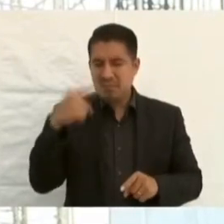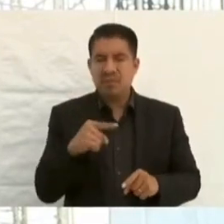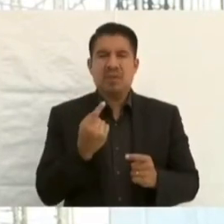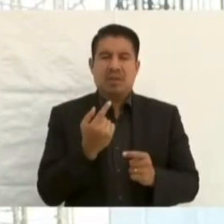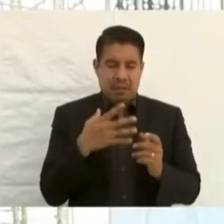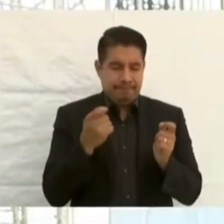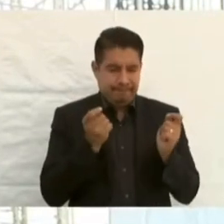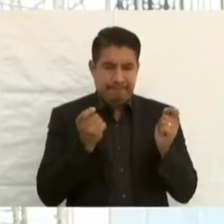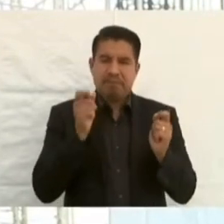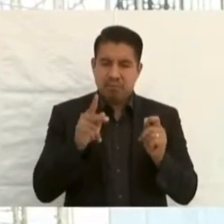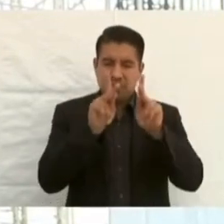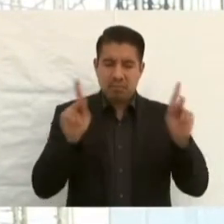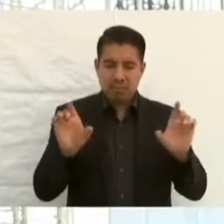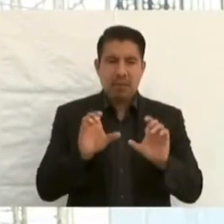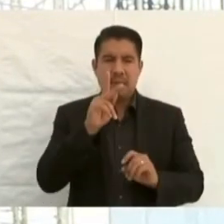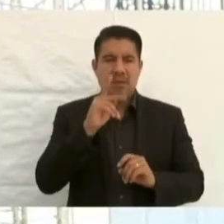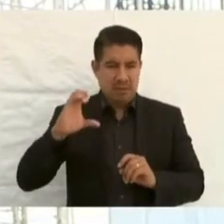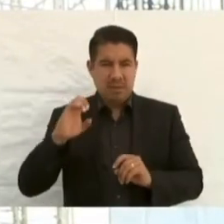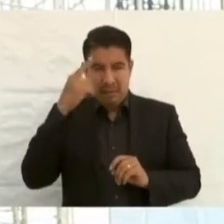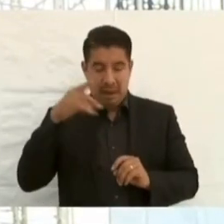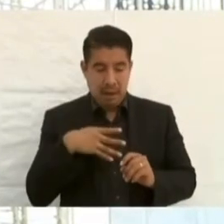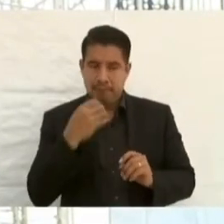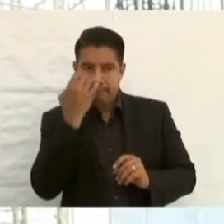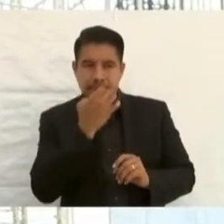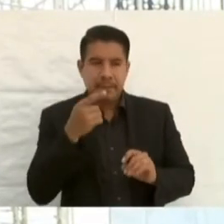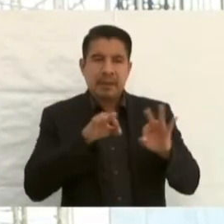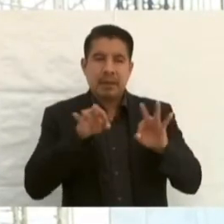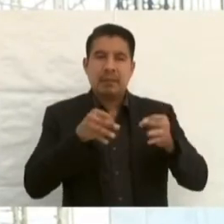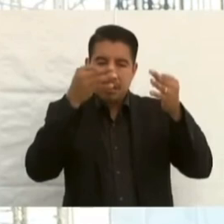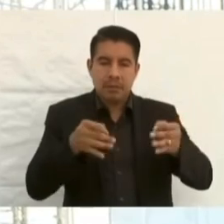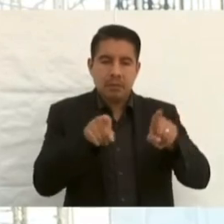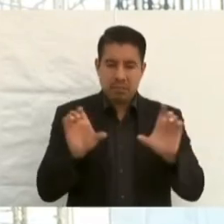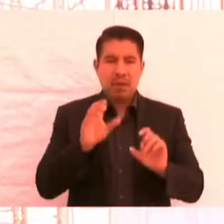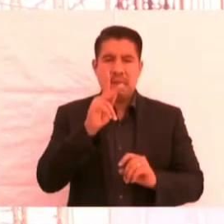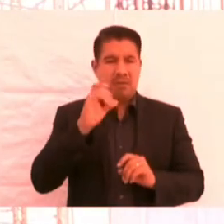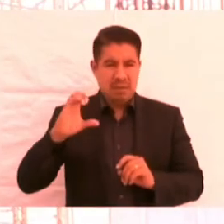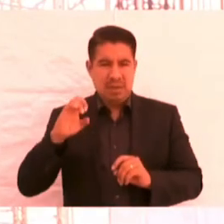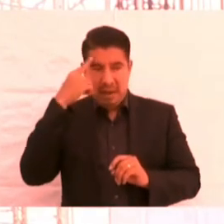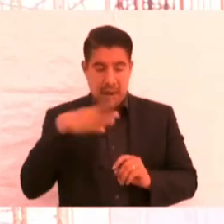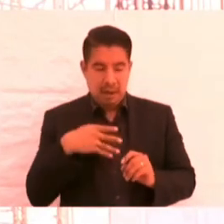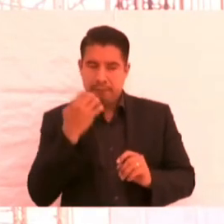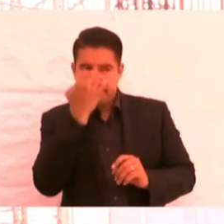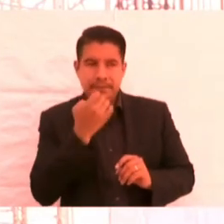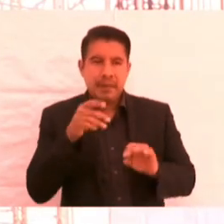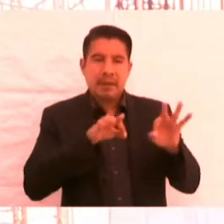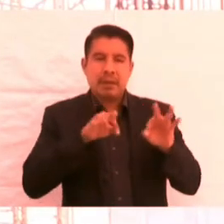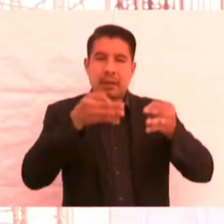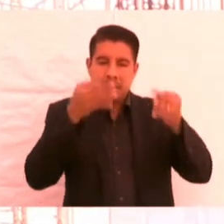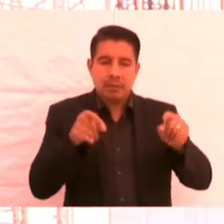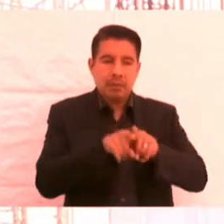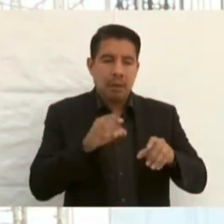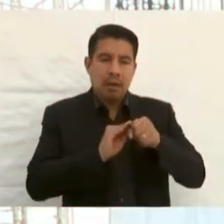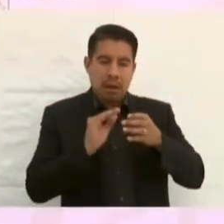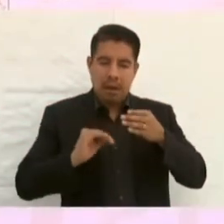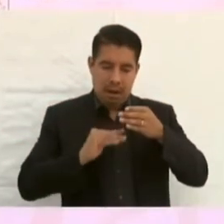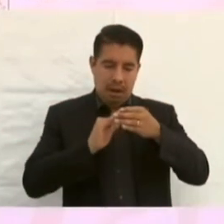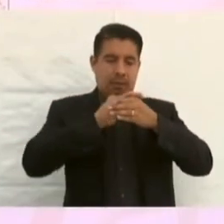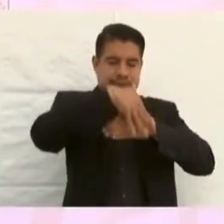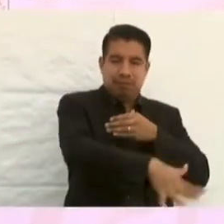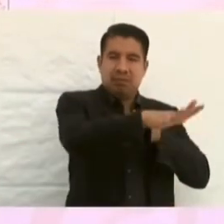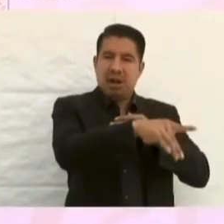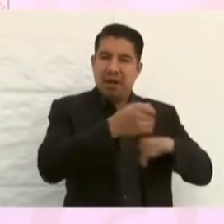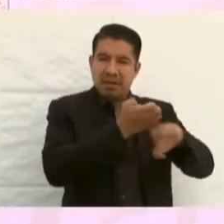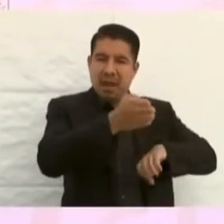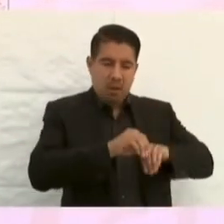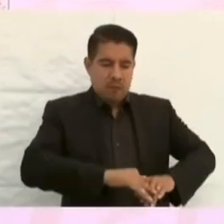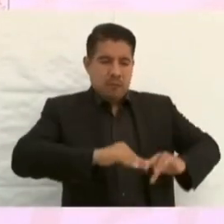de protección civil. Ya no se va a inundar el estado. Ya no se va a inundar el estado. Porque